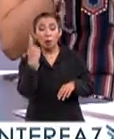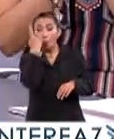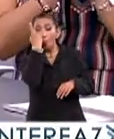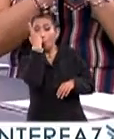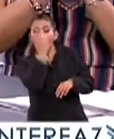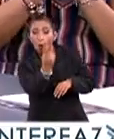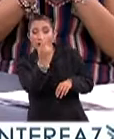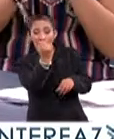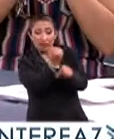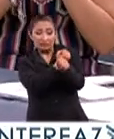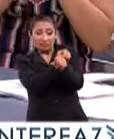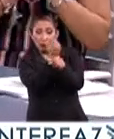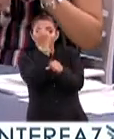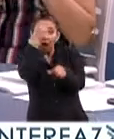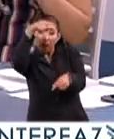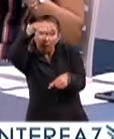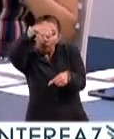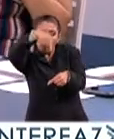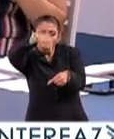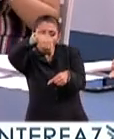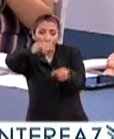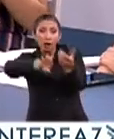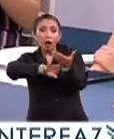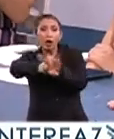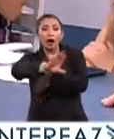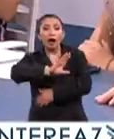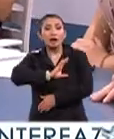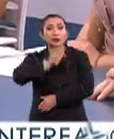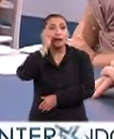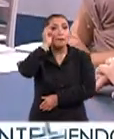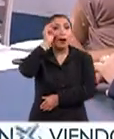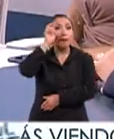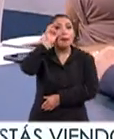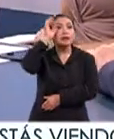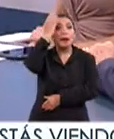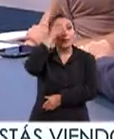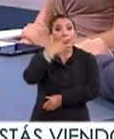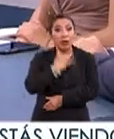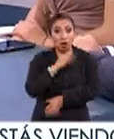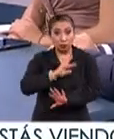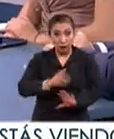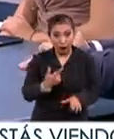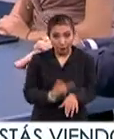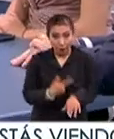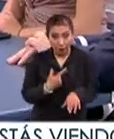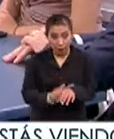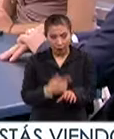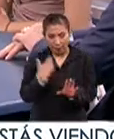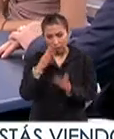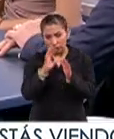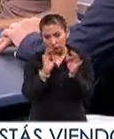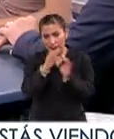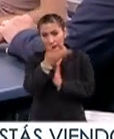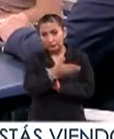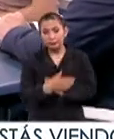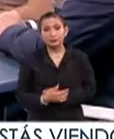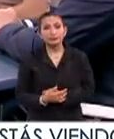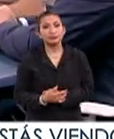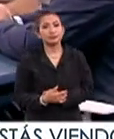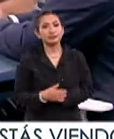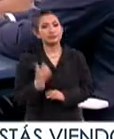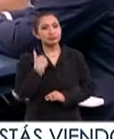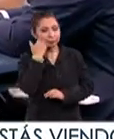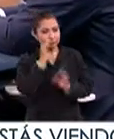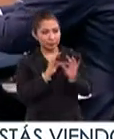una gota de sangre tú vas a poder prevenir el cáncer de mama y saber si tienes a edad temprana, pero bueno. Bueno, pues